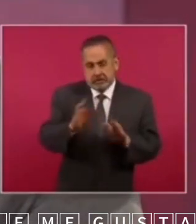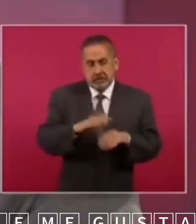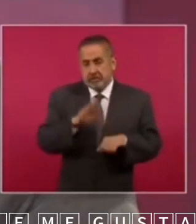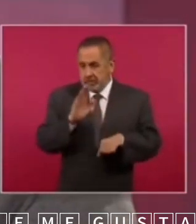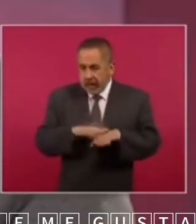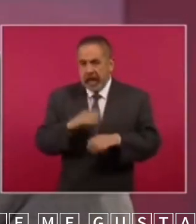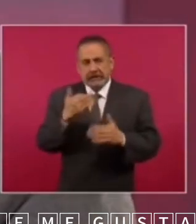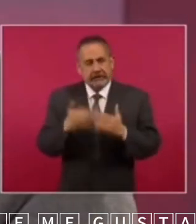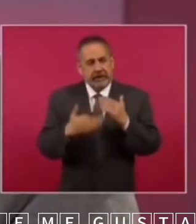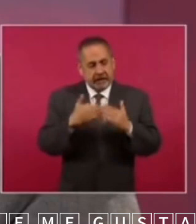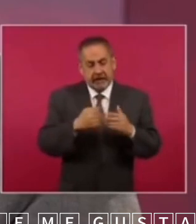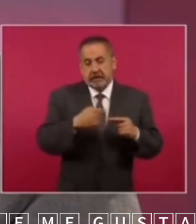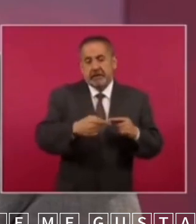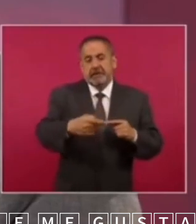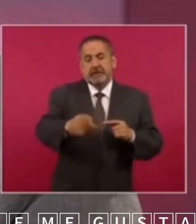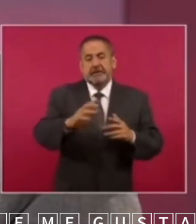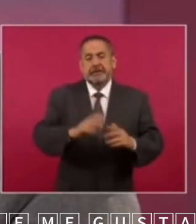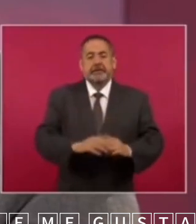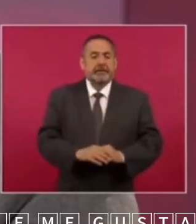más.